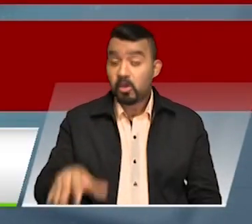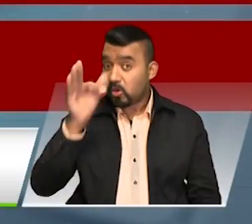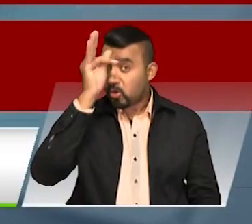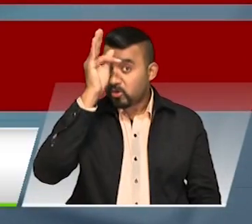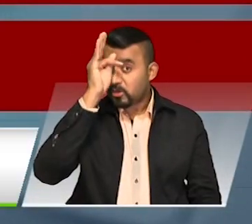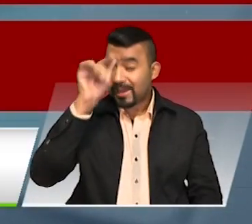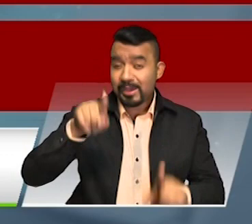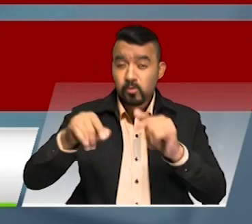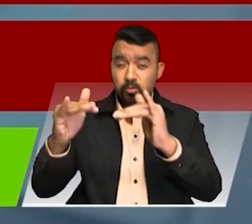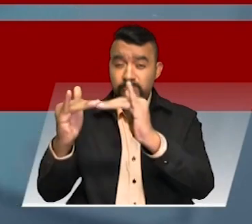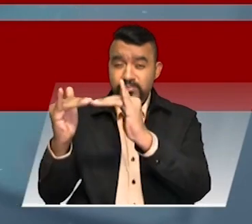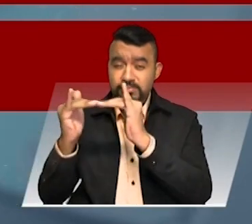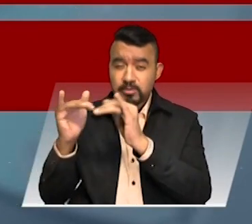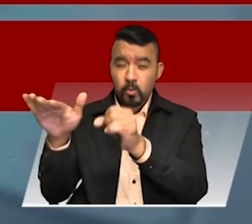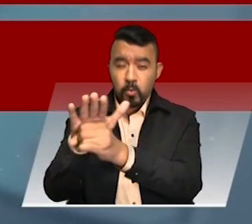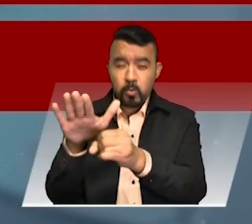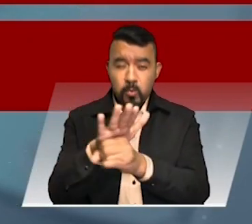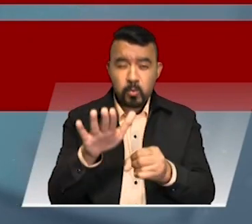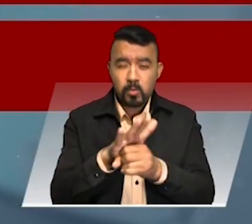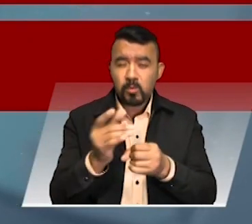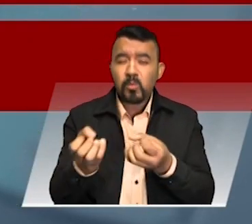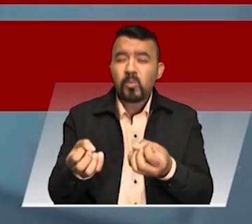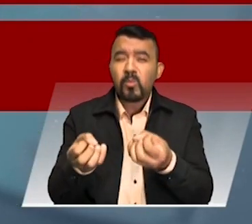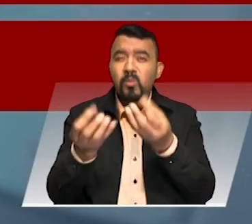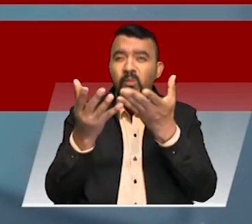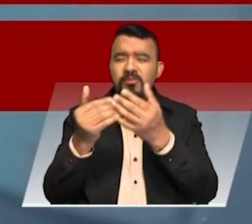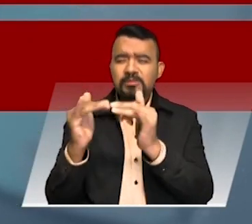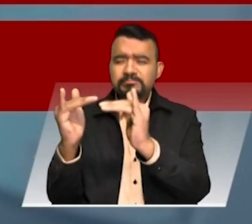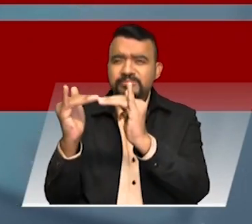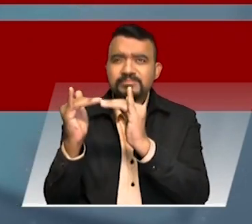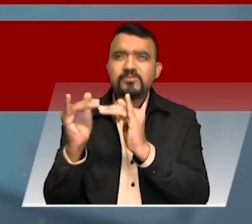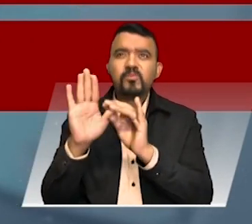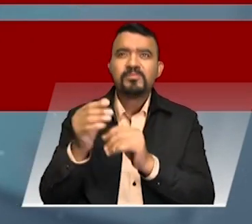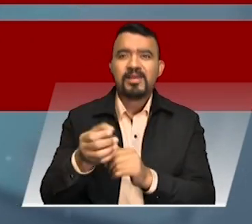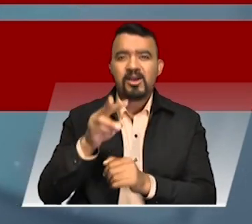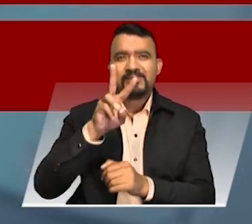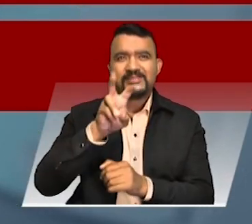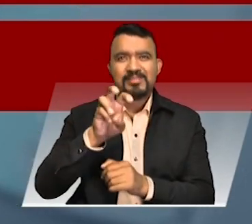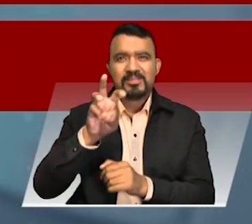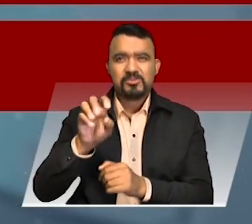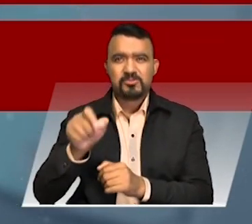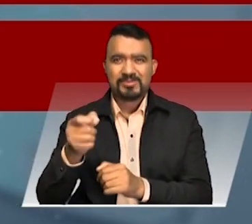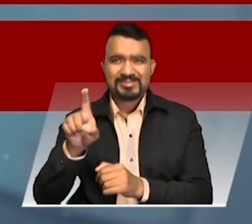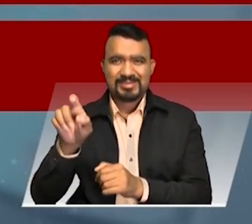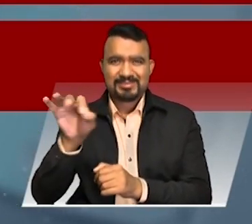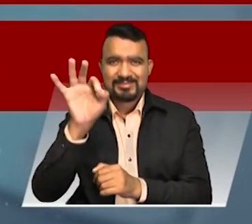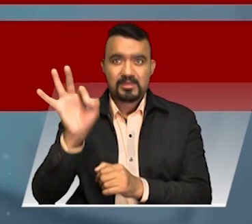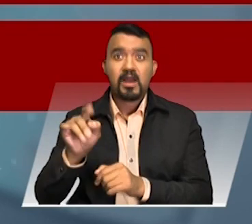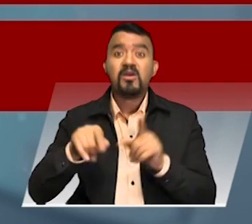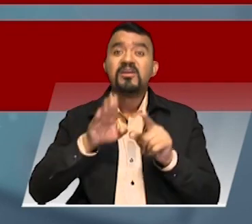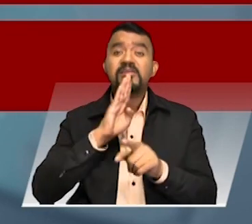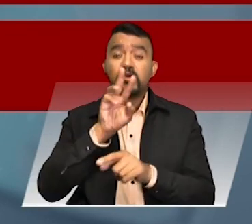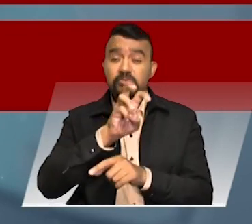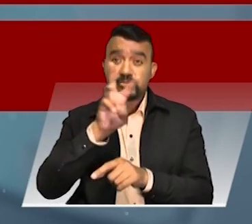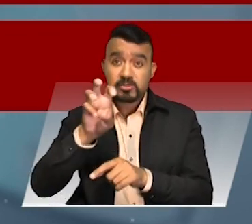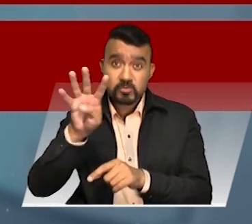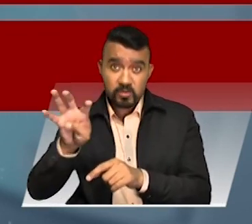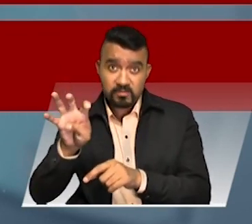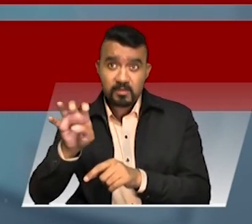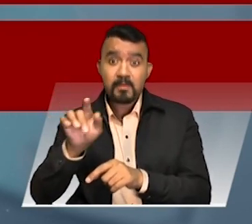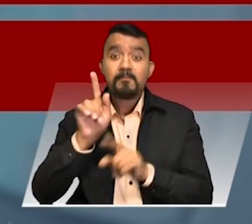red hospitalaria departamental cerró el día en el 78,6% con 889 pacientes, de los cuales